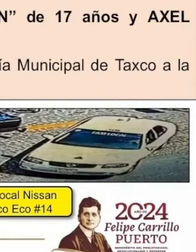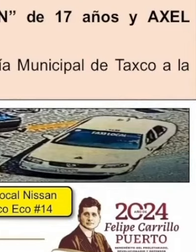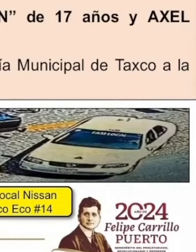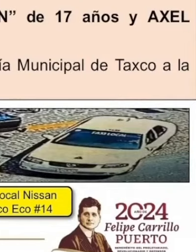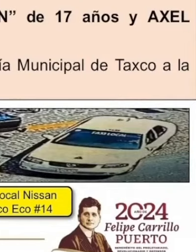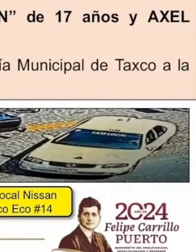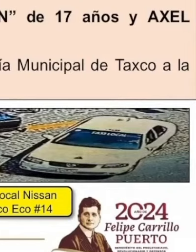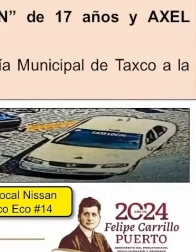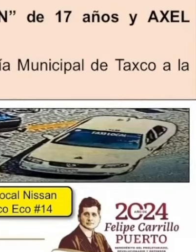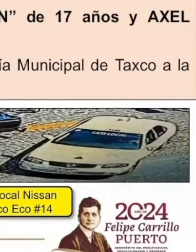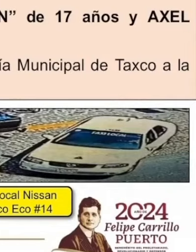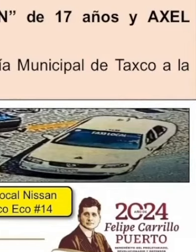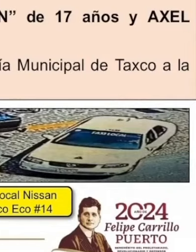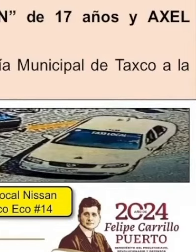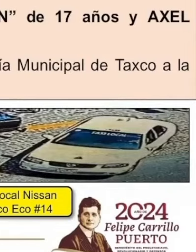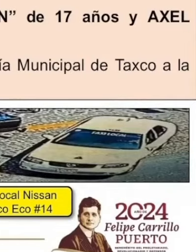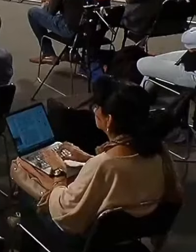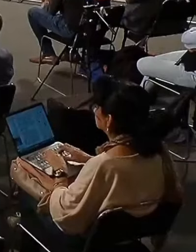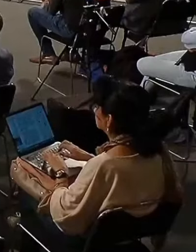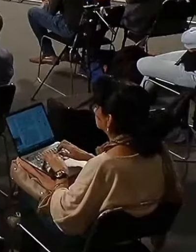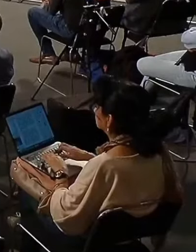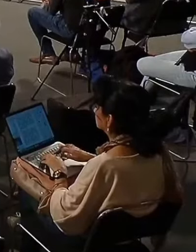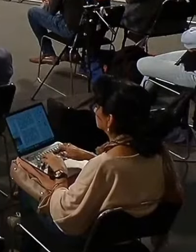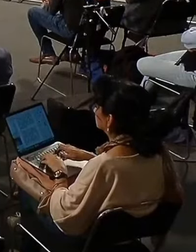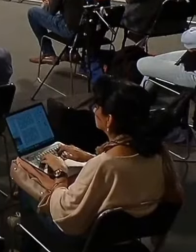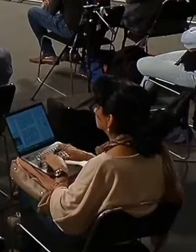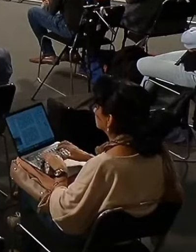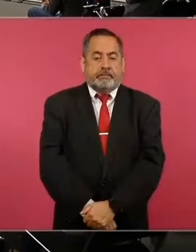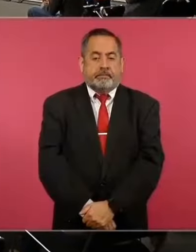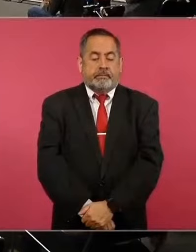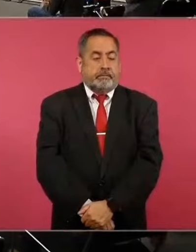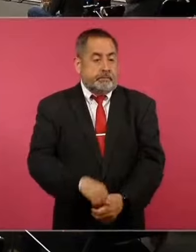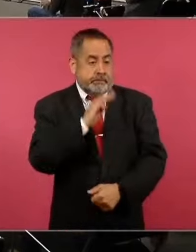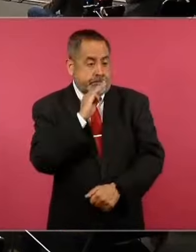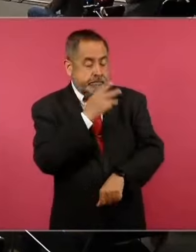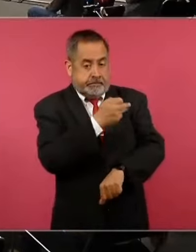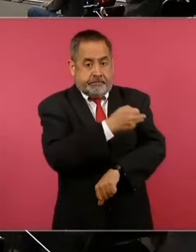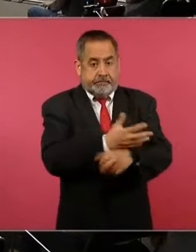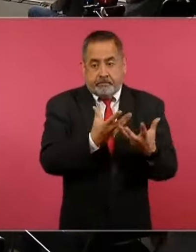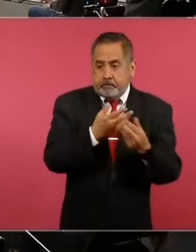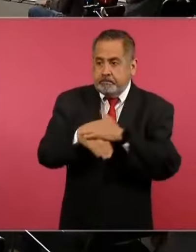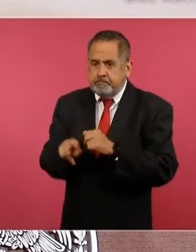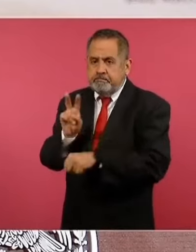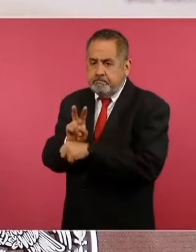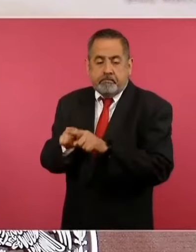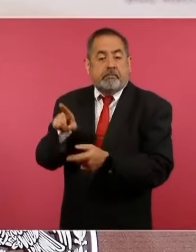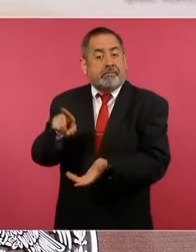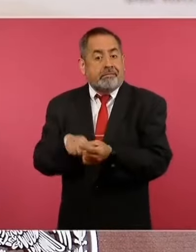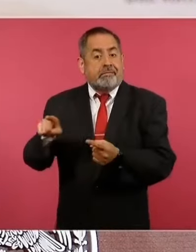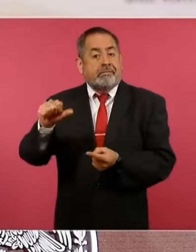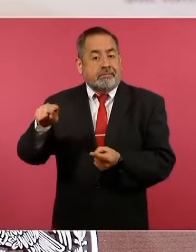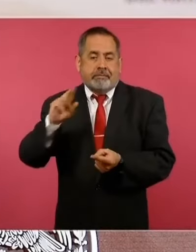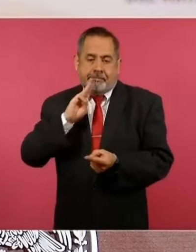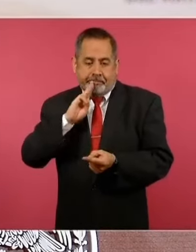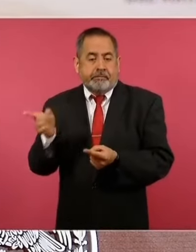probables autores del homicidio huyeran. En el interior se encontraba Ana Rosa con sus 2 hijos, Juan Alfredo, de 17 años, y Axel Alejandro, de